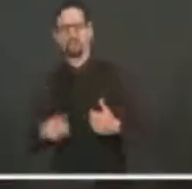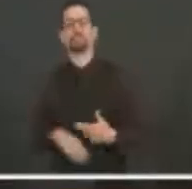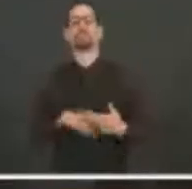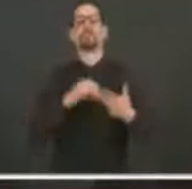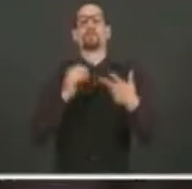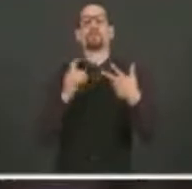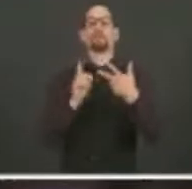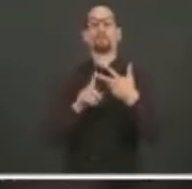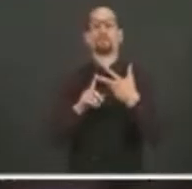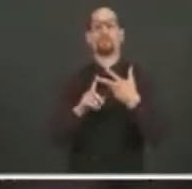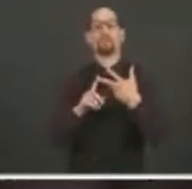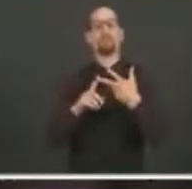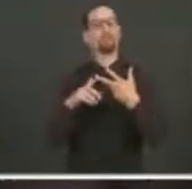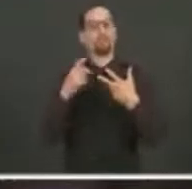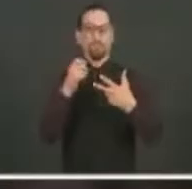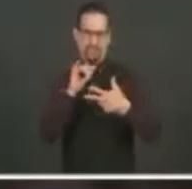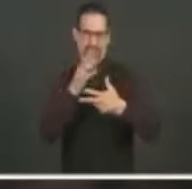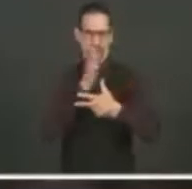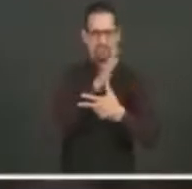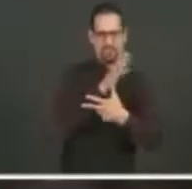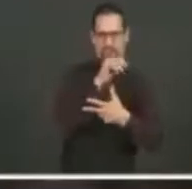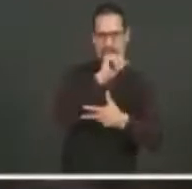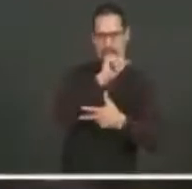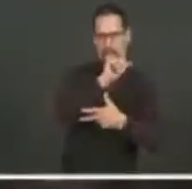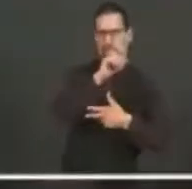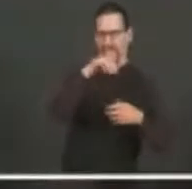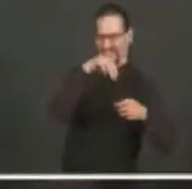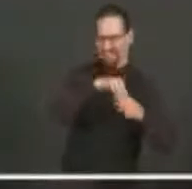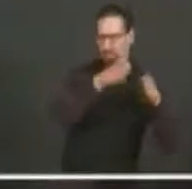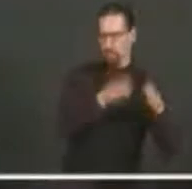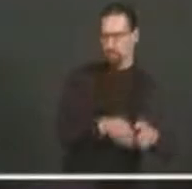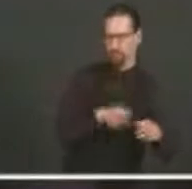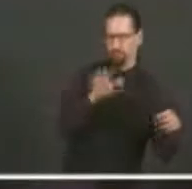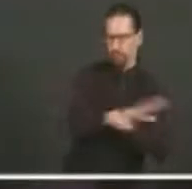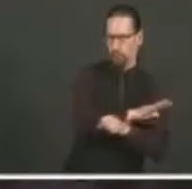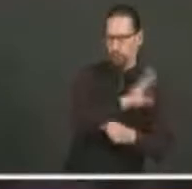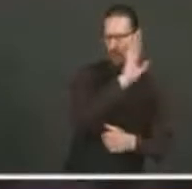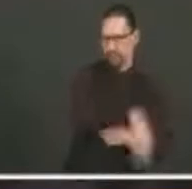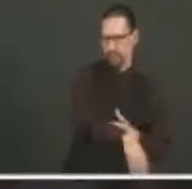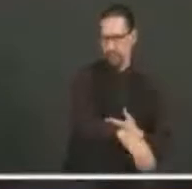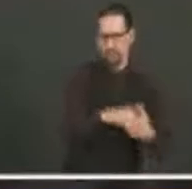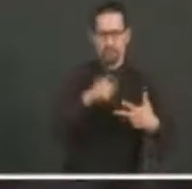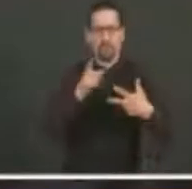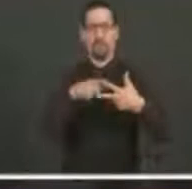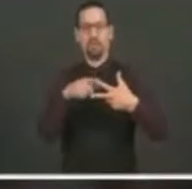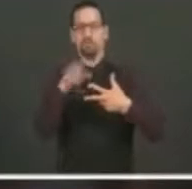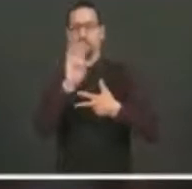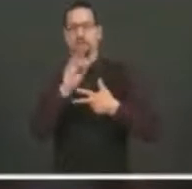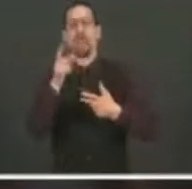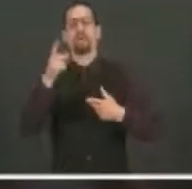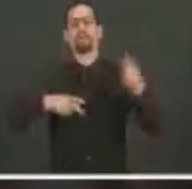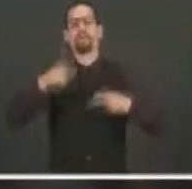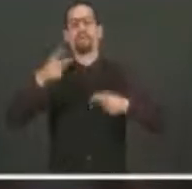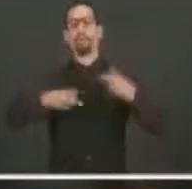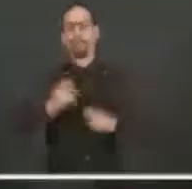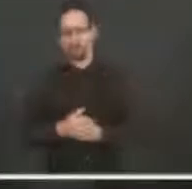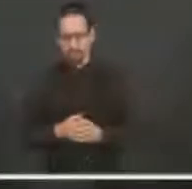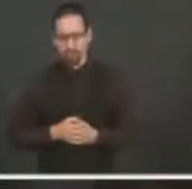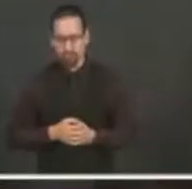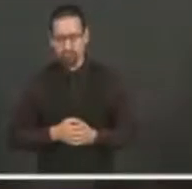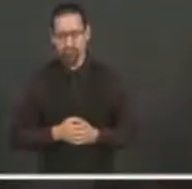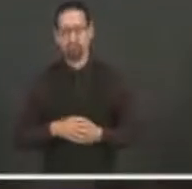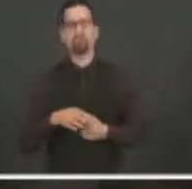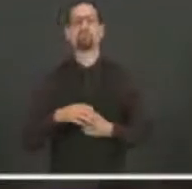put a strong emphasis on equity, as you heard the governor, making sure that most our educationally vulnerable learners are a priority in all